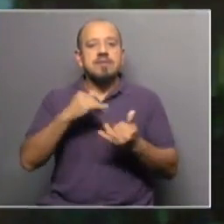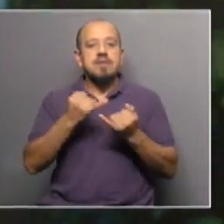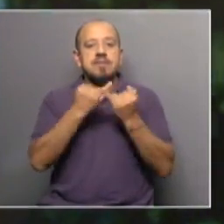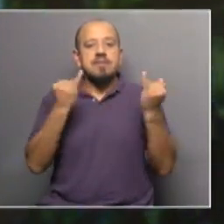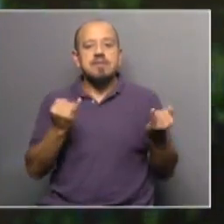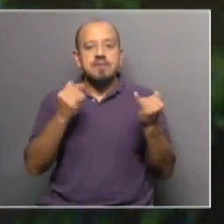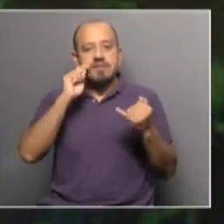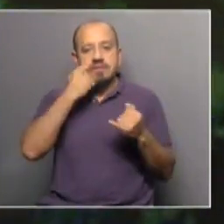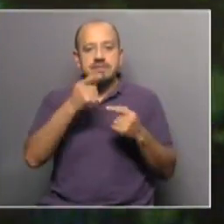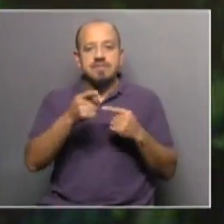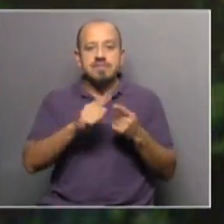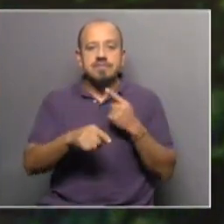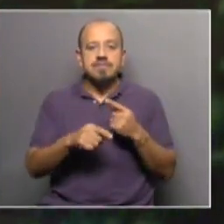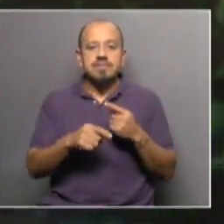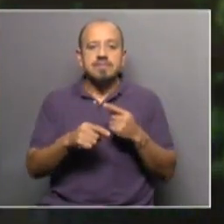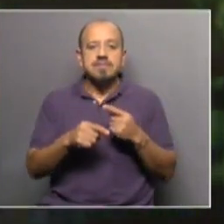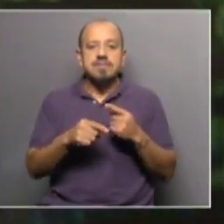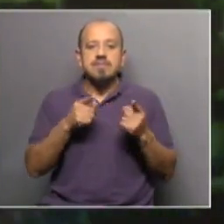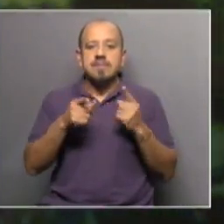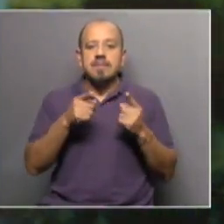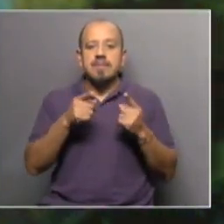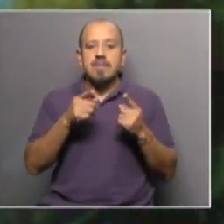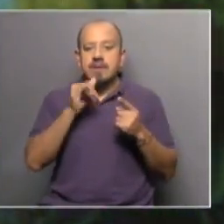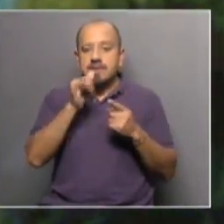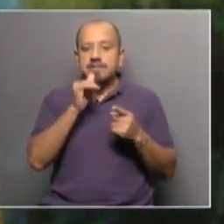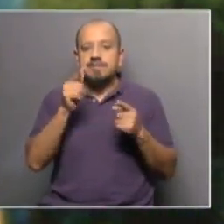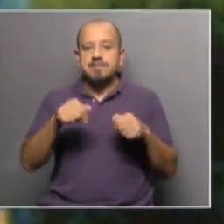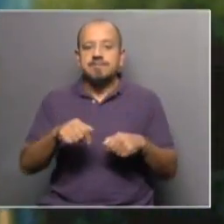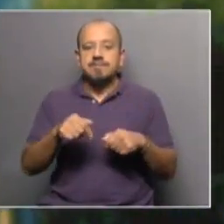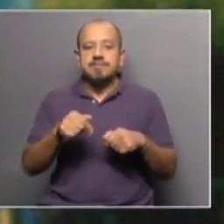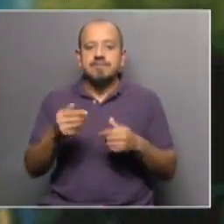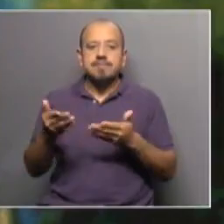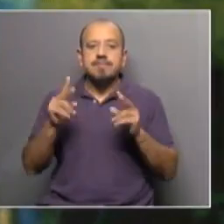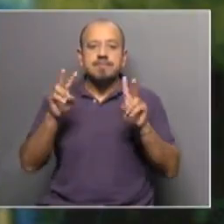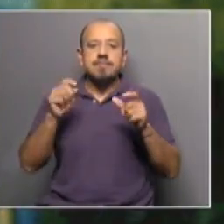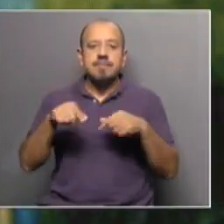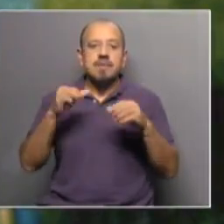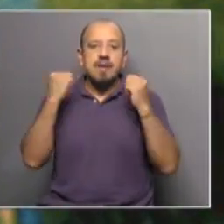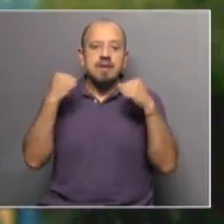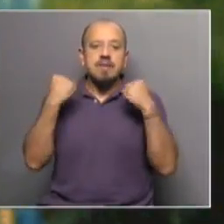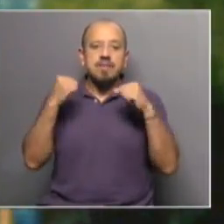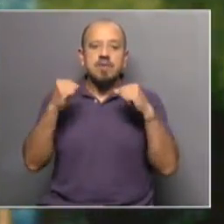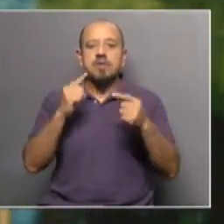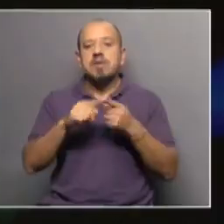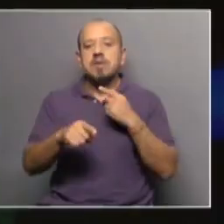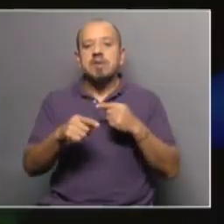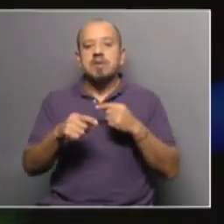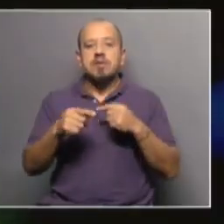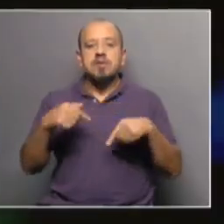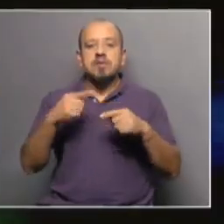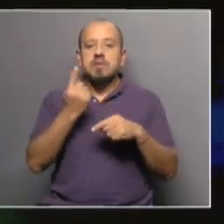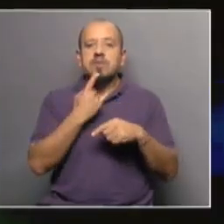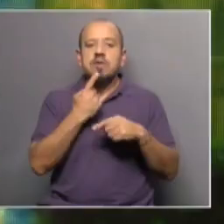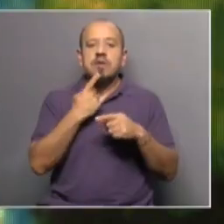estar muy linda. Y bueno, recién estaba contando que en el segundo bloque vamos a tener la temática del deporte, exacto, bueno, vinculado, exacto, con los medios y con la